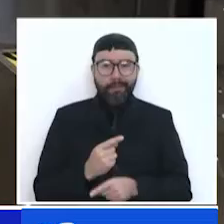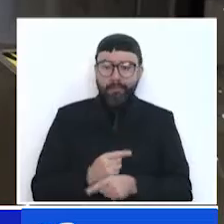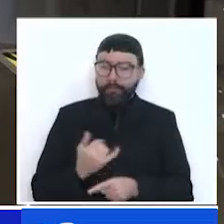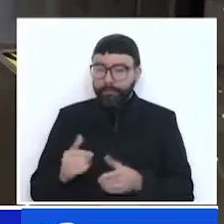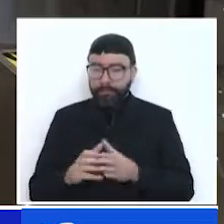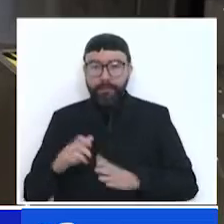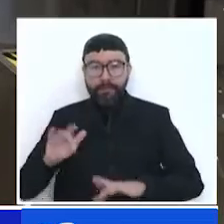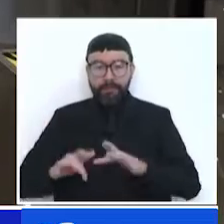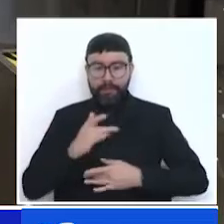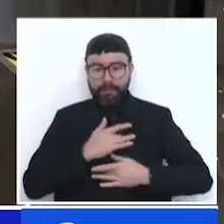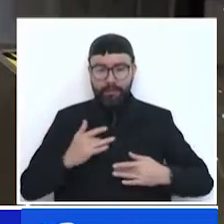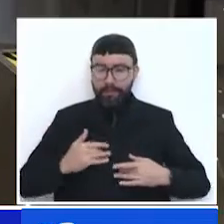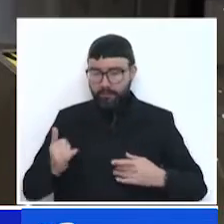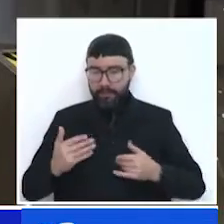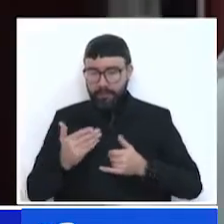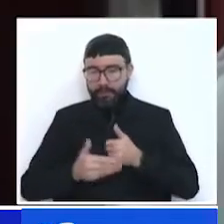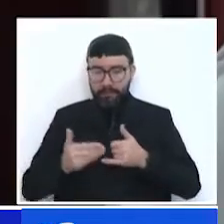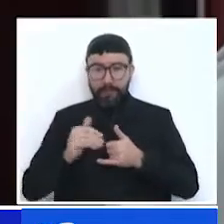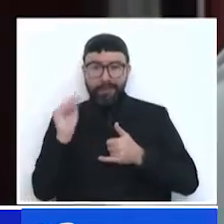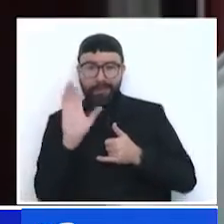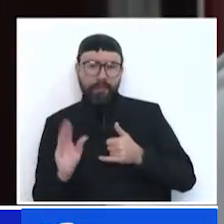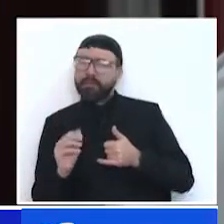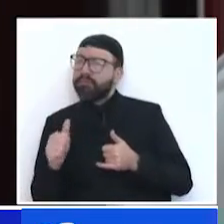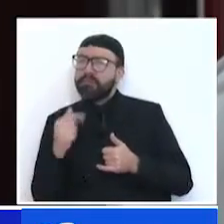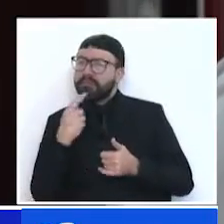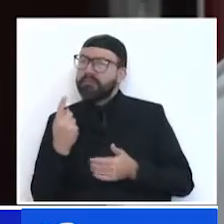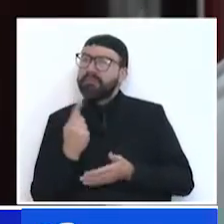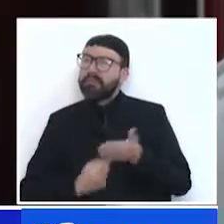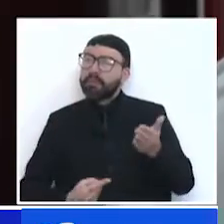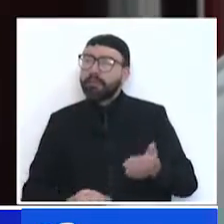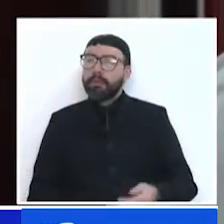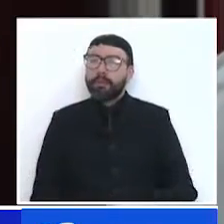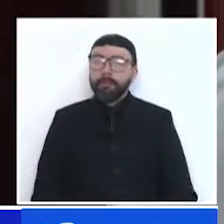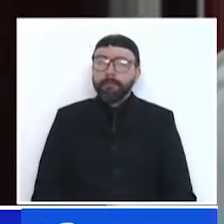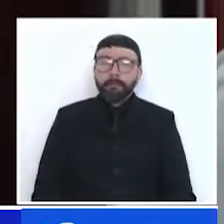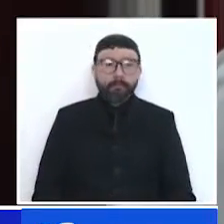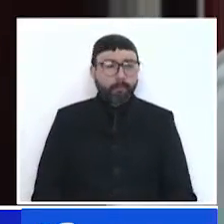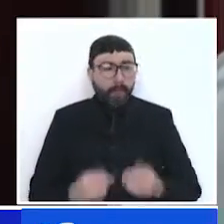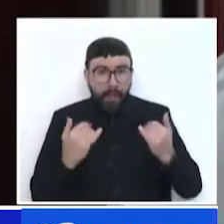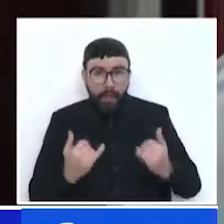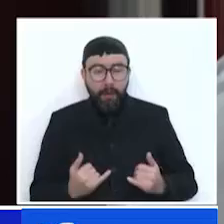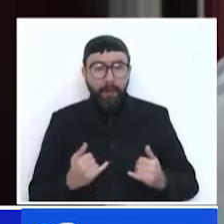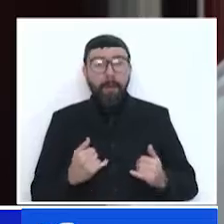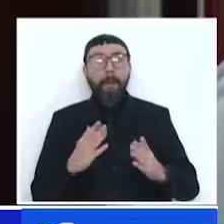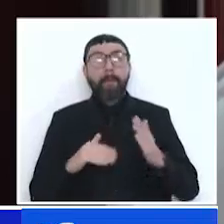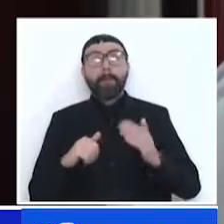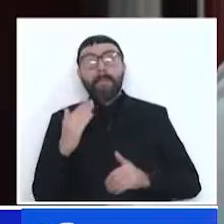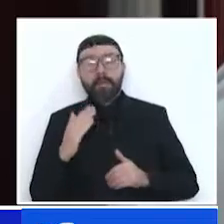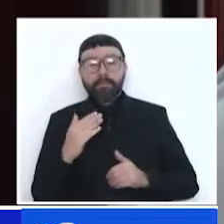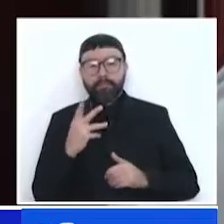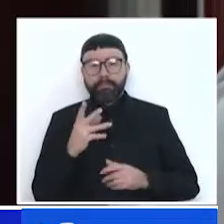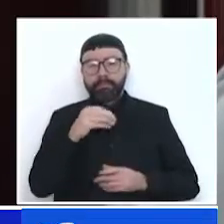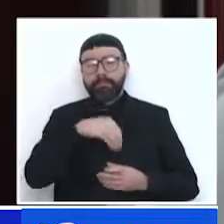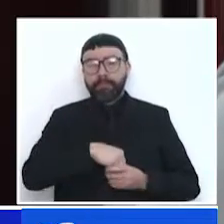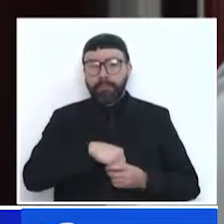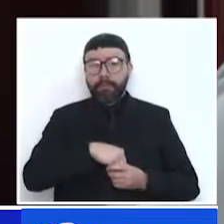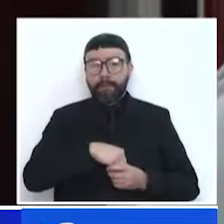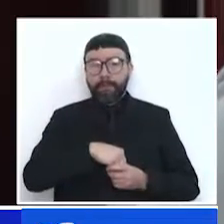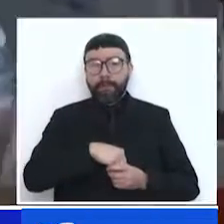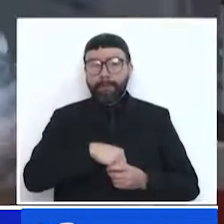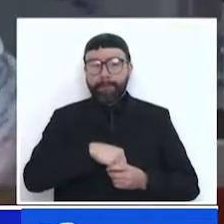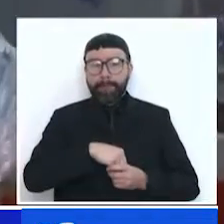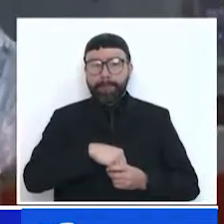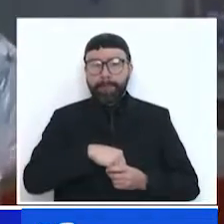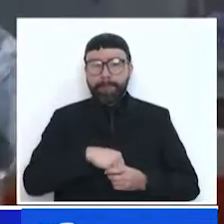Salud del departamento del Quindío, Jenny Trujillo Alzate. Hoy estamos por encima de la tasa de letalidad a